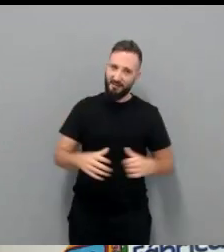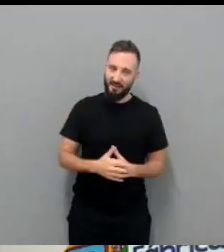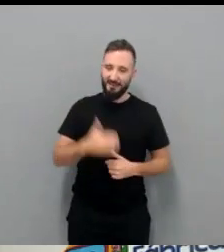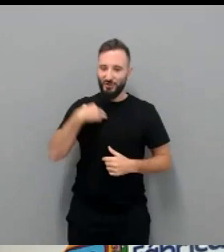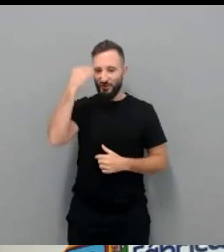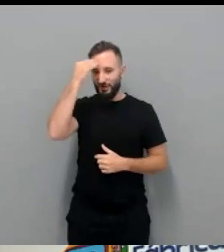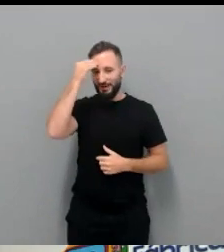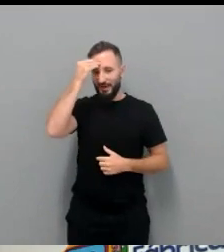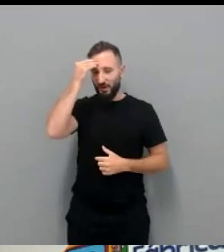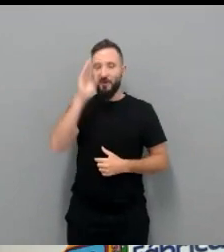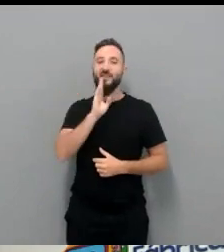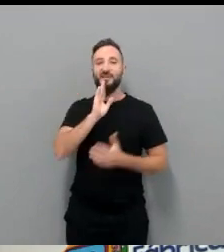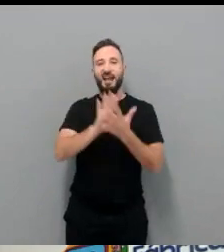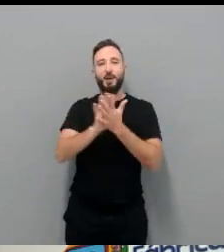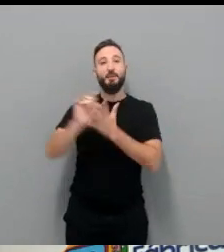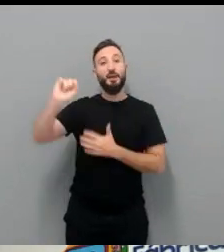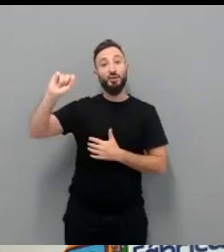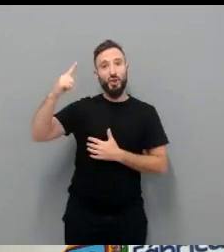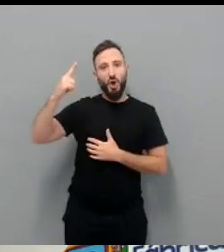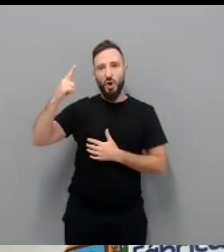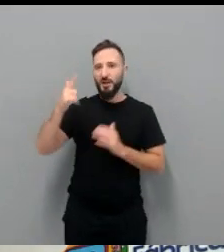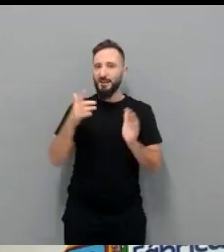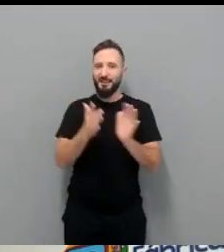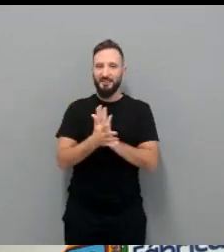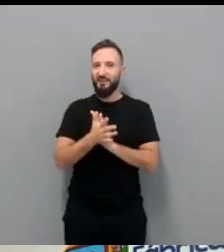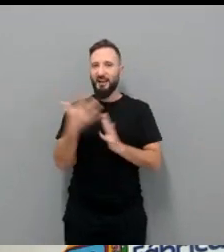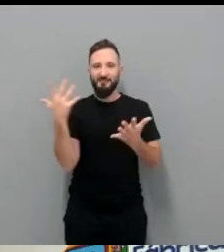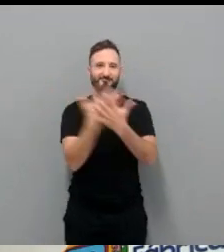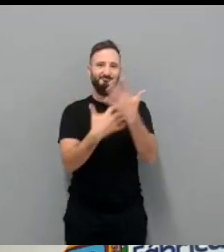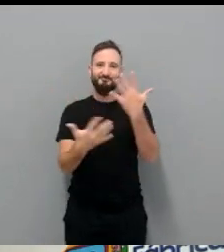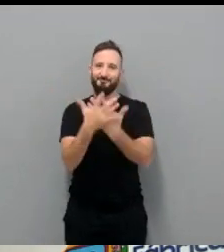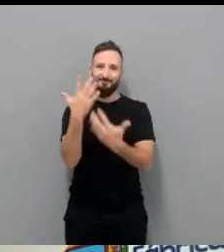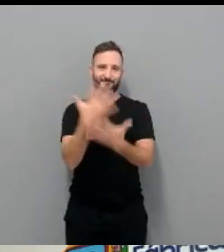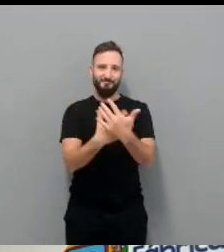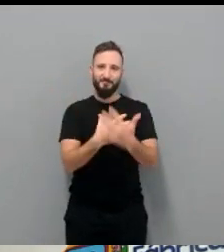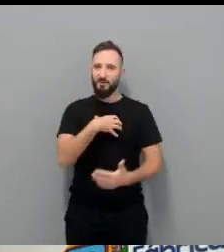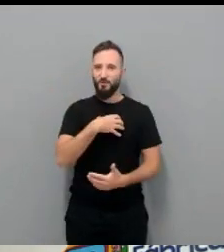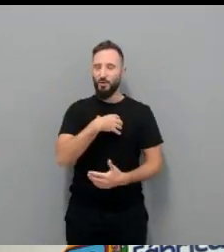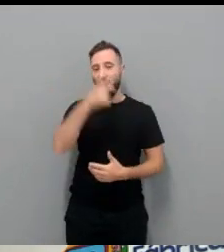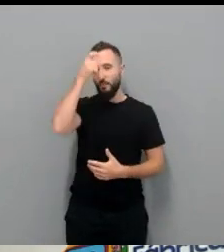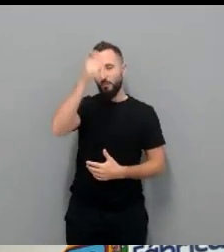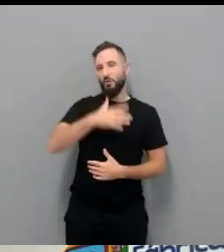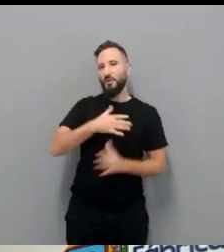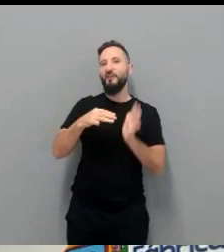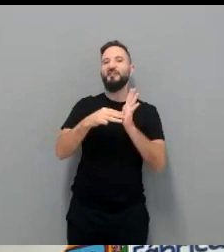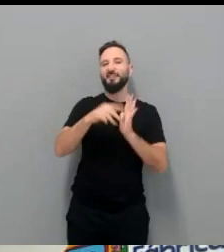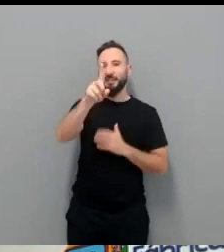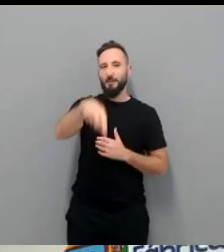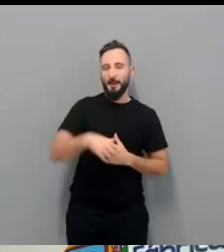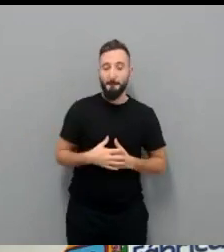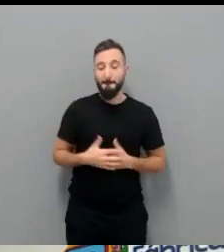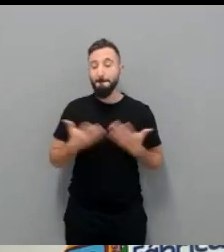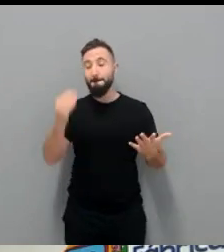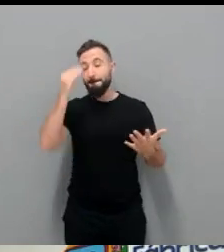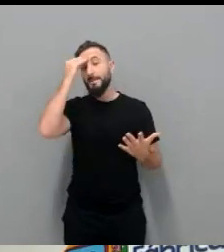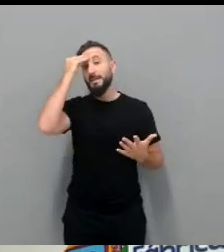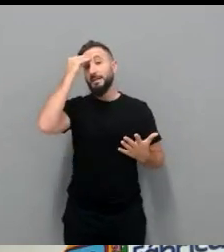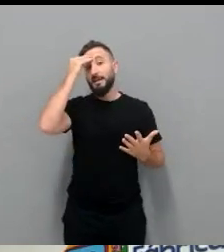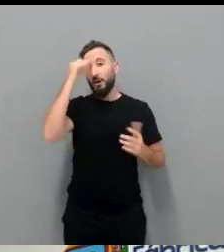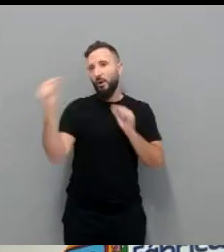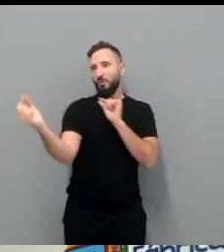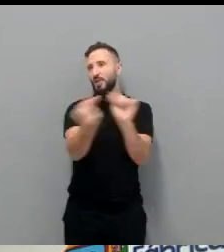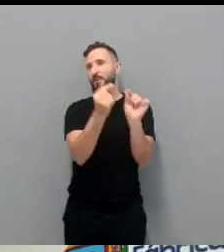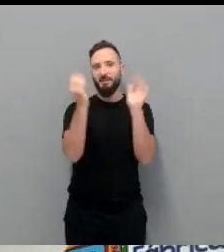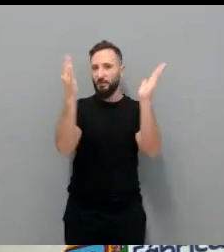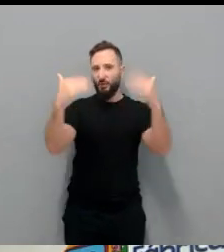es, como ha dicho Sol, juntar churras con merinas, en mi pueblo también se dice, así que creo que tampoco hay debate. O